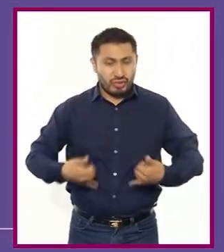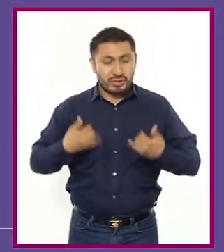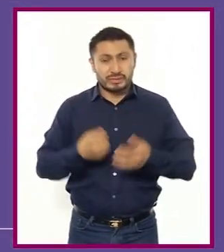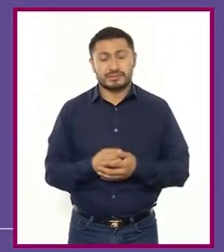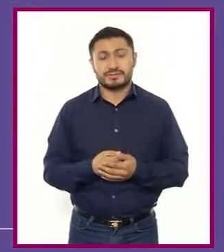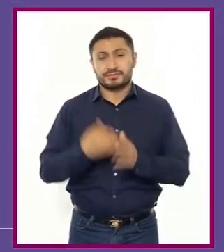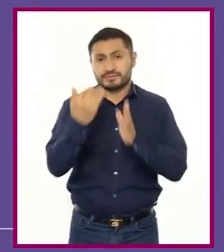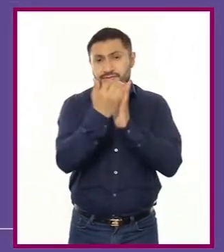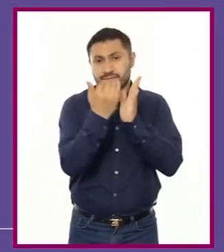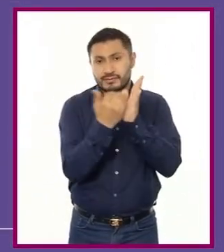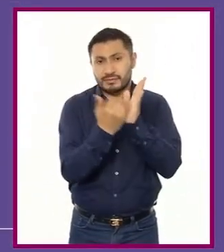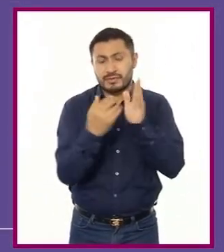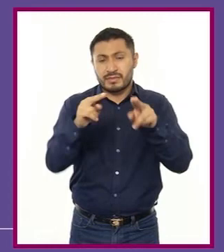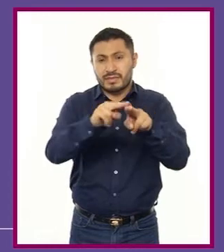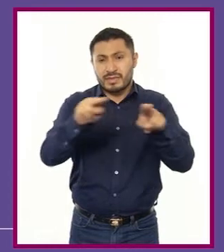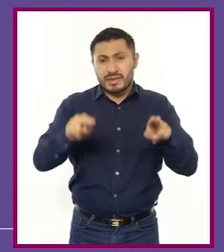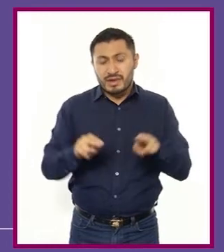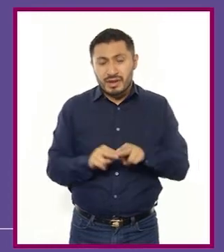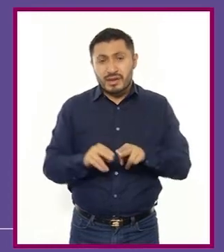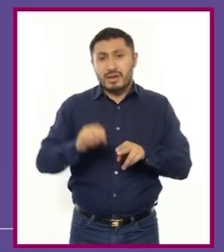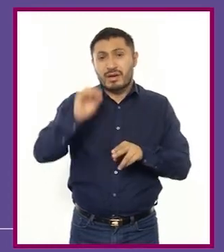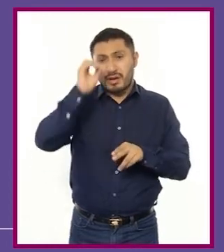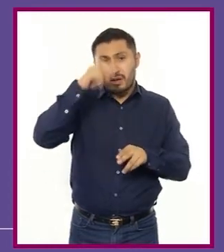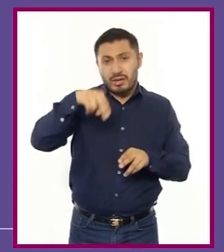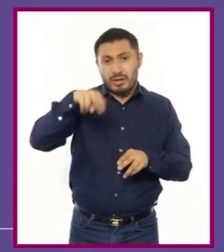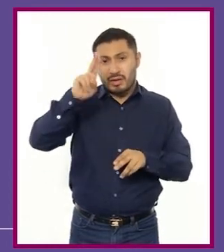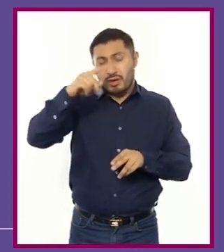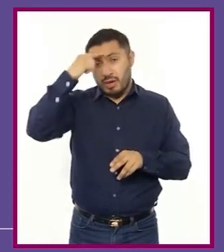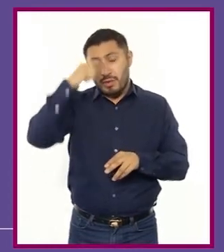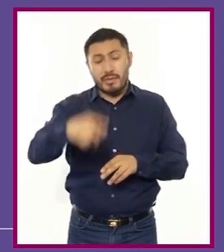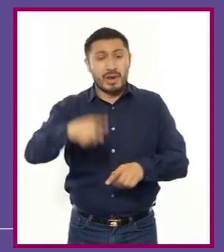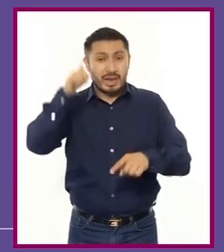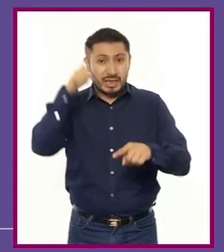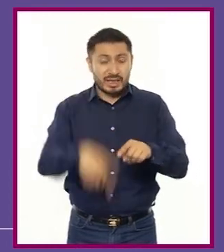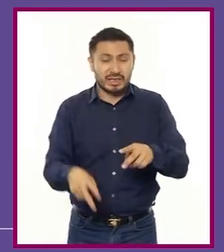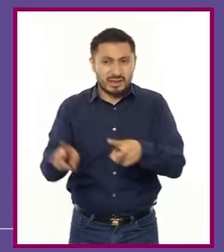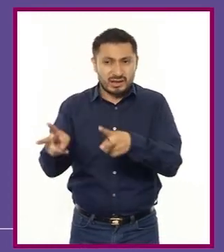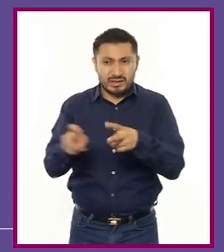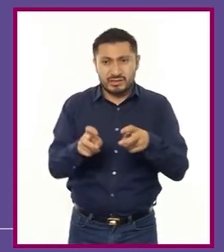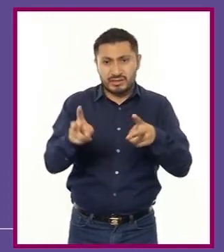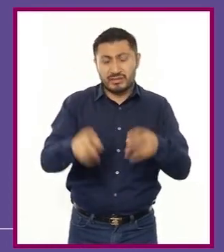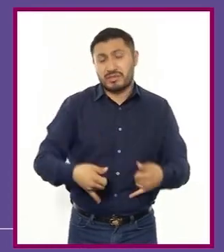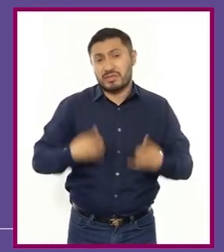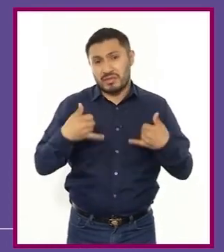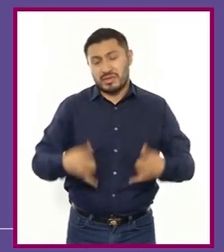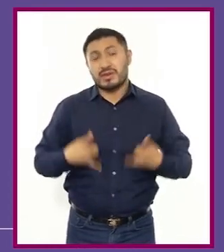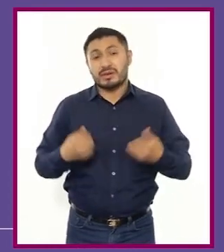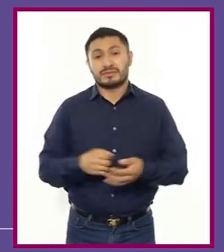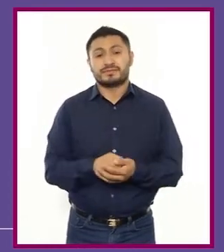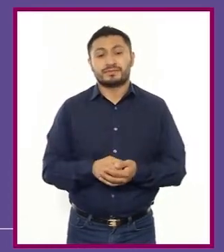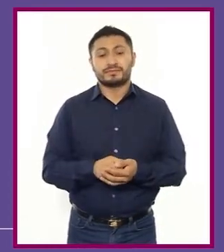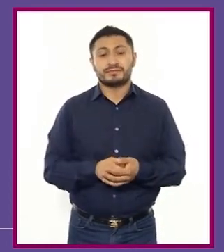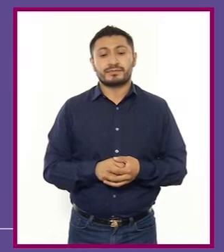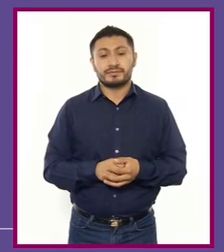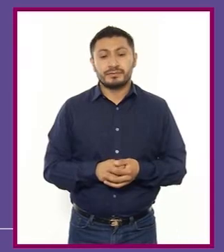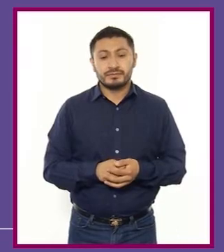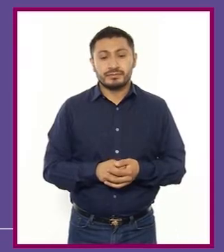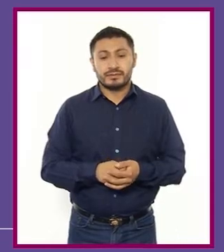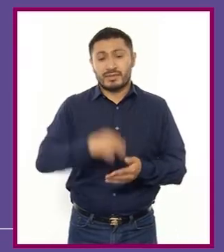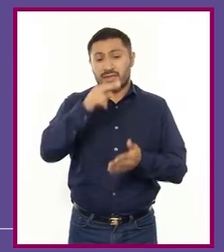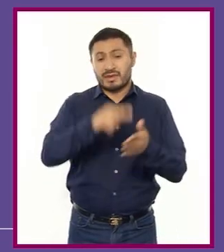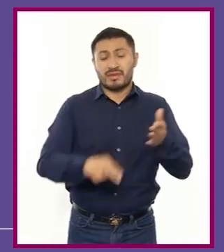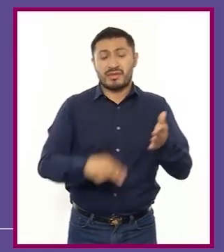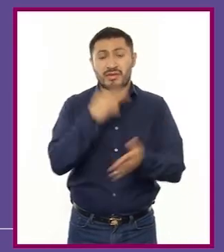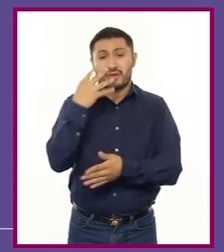Directrices de las Naciones Unidas para la prevención de la delincuencia juvenil. Directrices de Riad. Aprobación 14